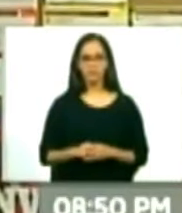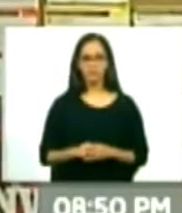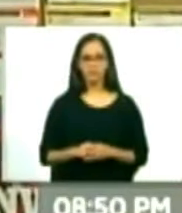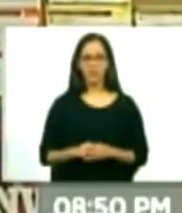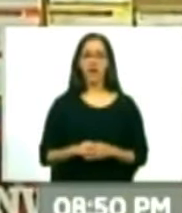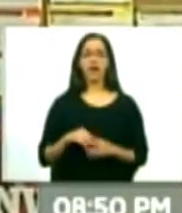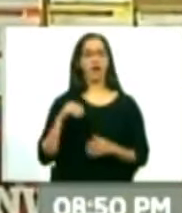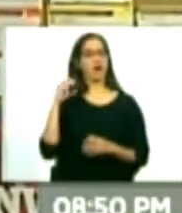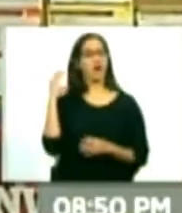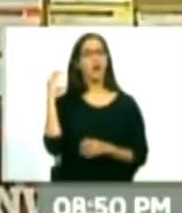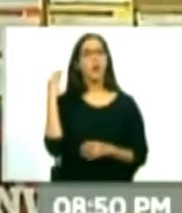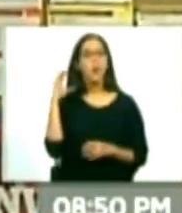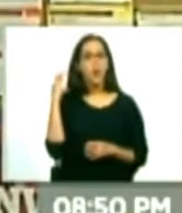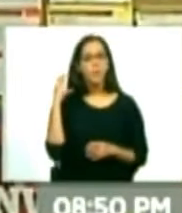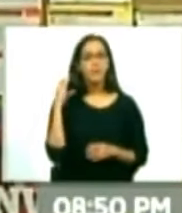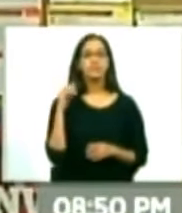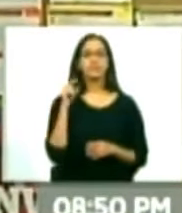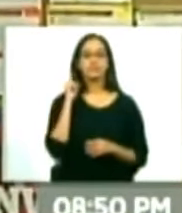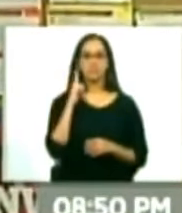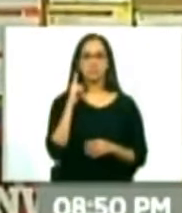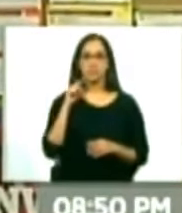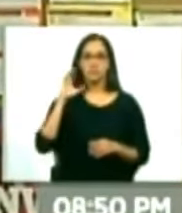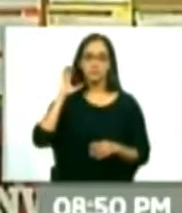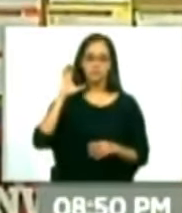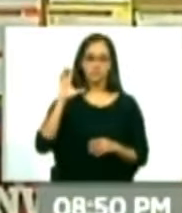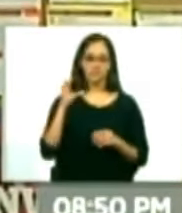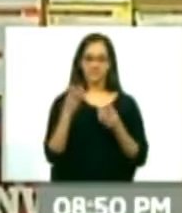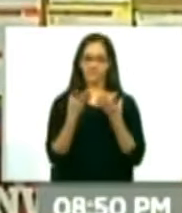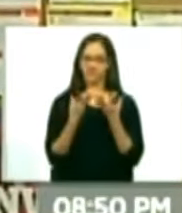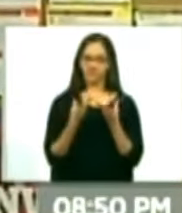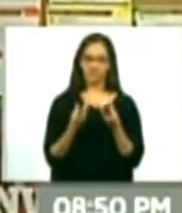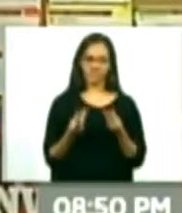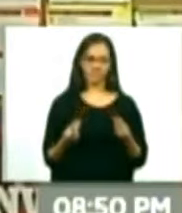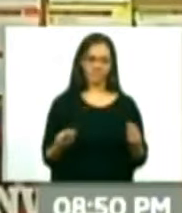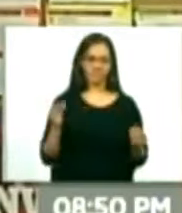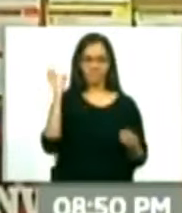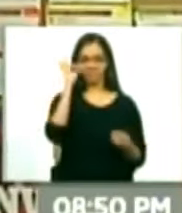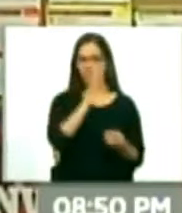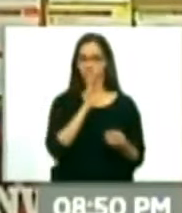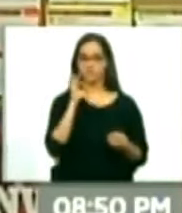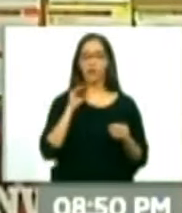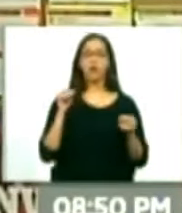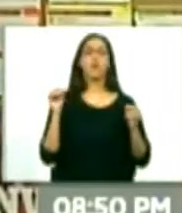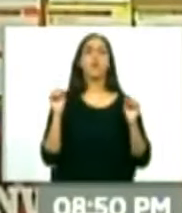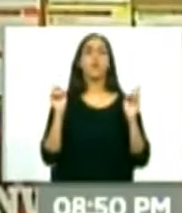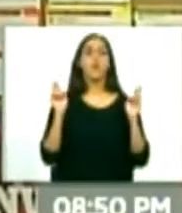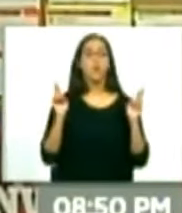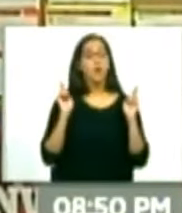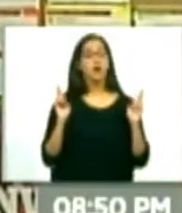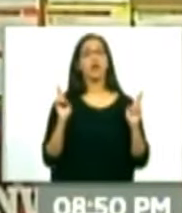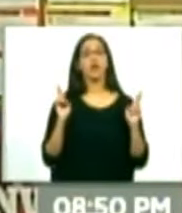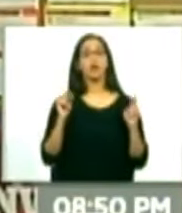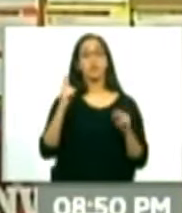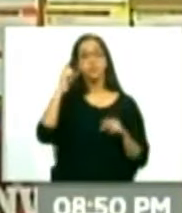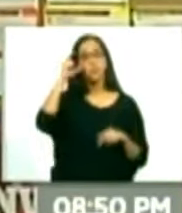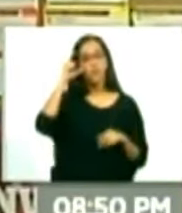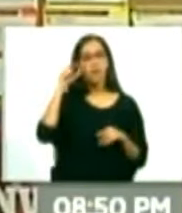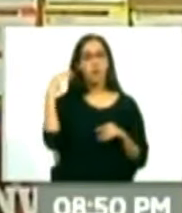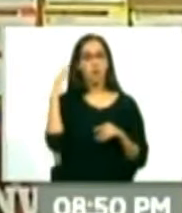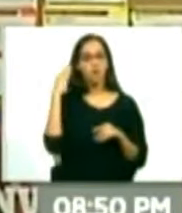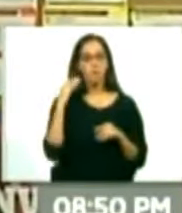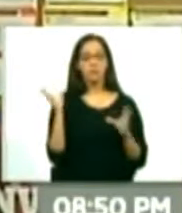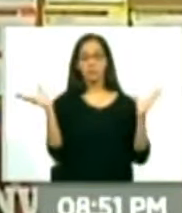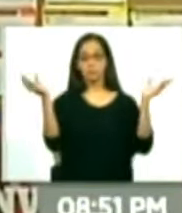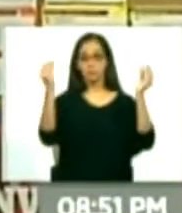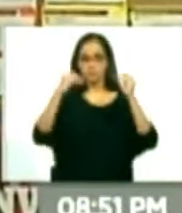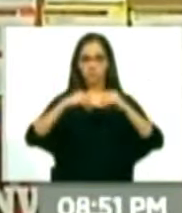Colombia es un estado en descomposición. Ojalá algún día en Colombia se pongan de